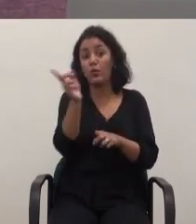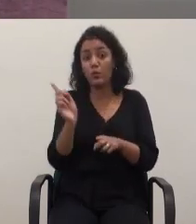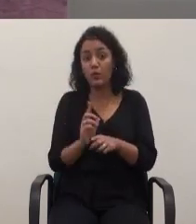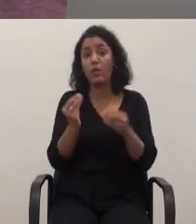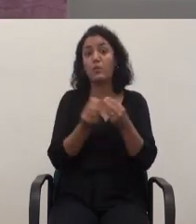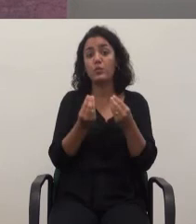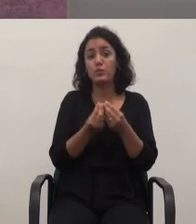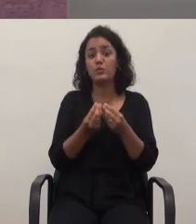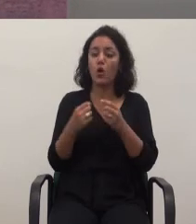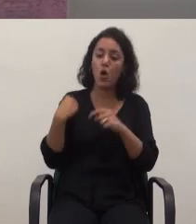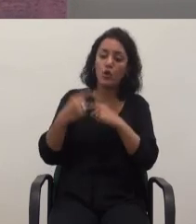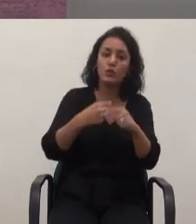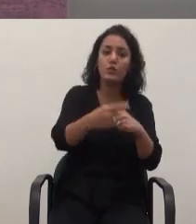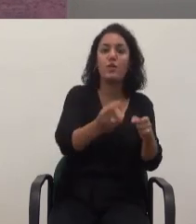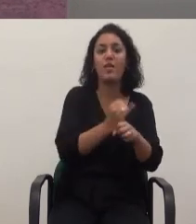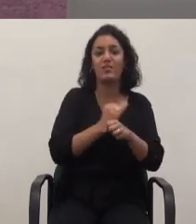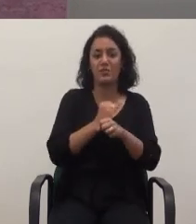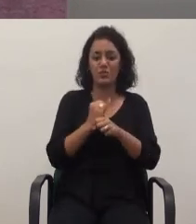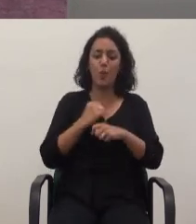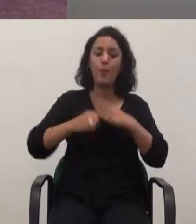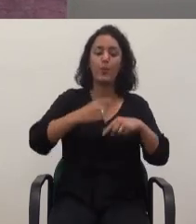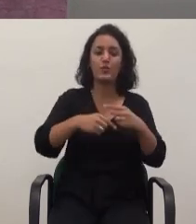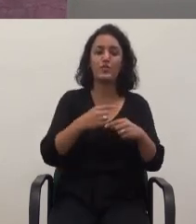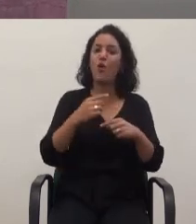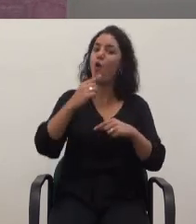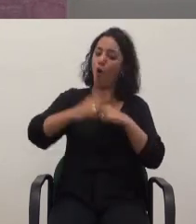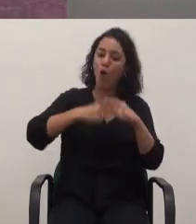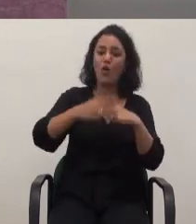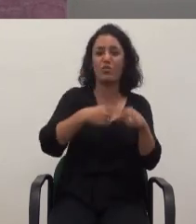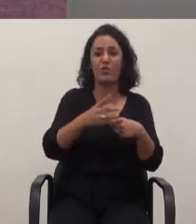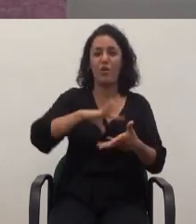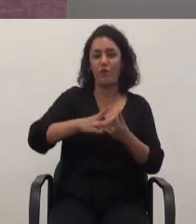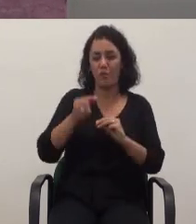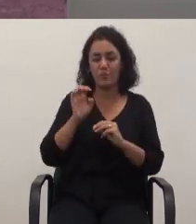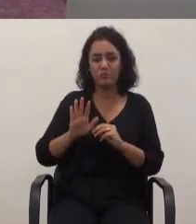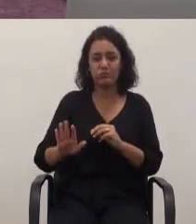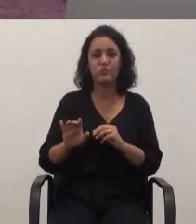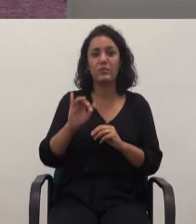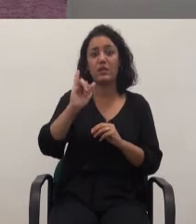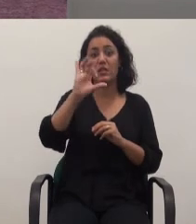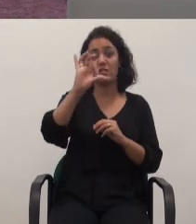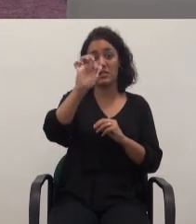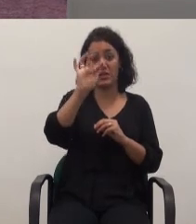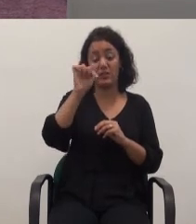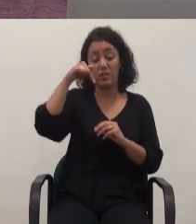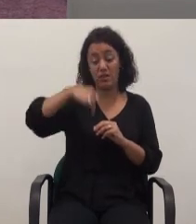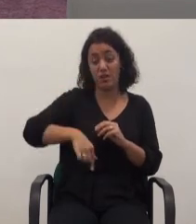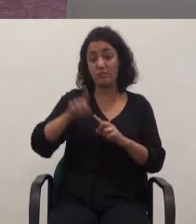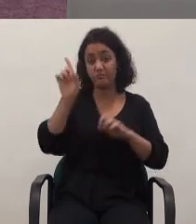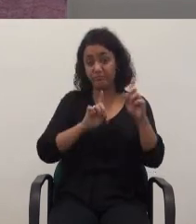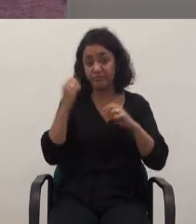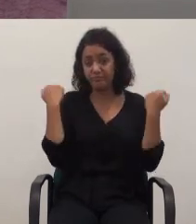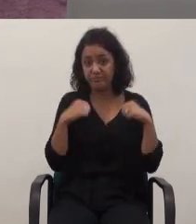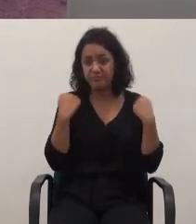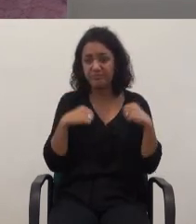de los procesos institucionales. Creo que en el ISEF, si bien podemos decir que todos estos años han sido